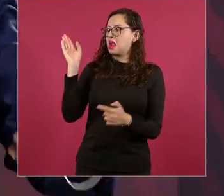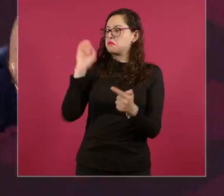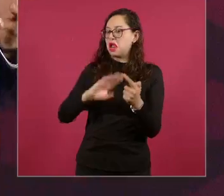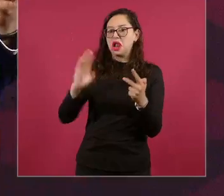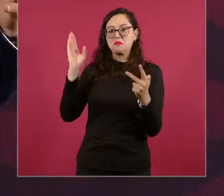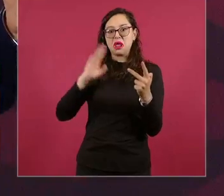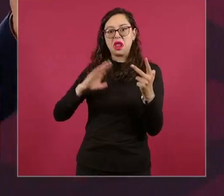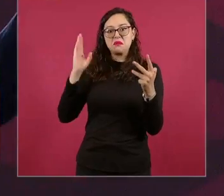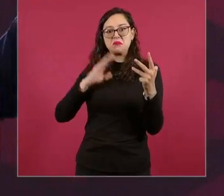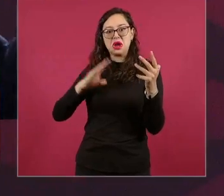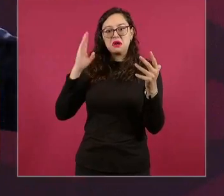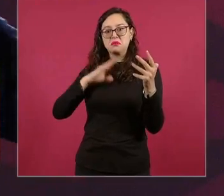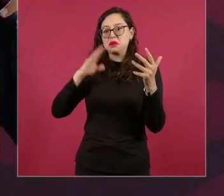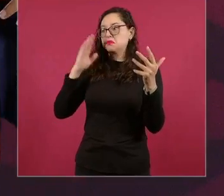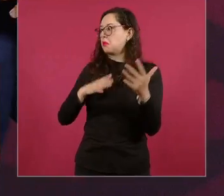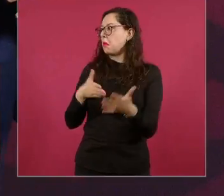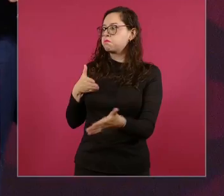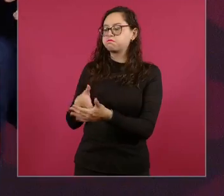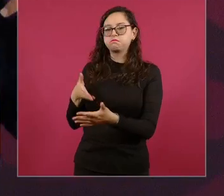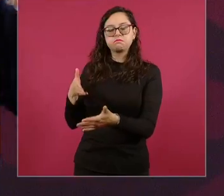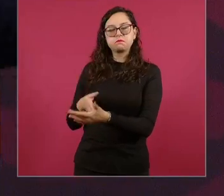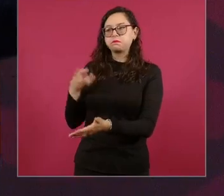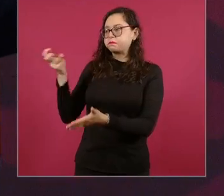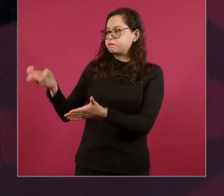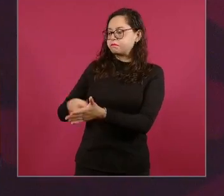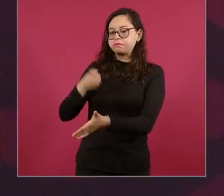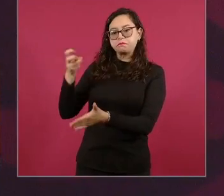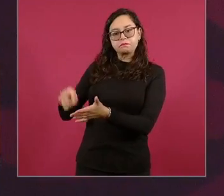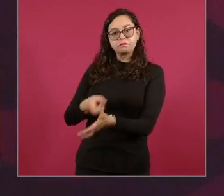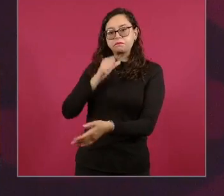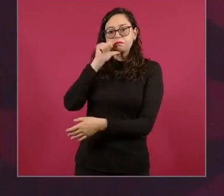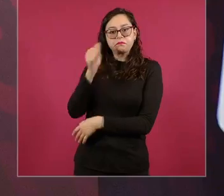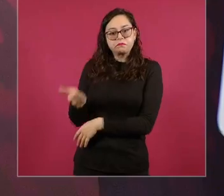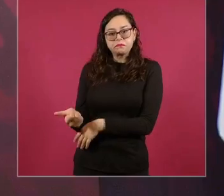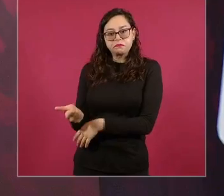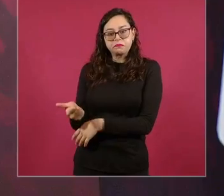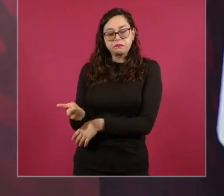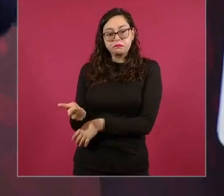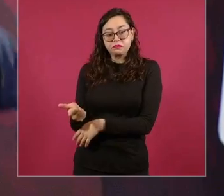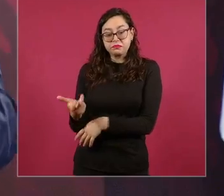Era un poder donde se acumulaba